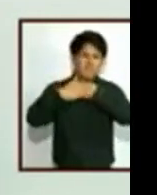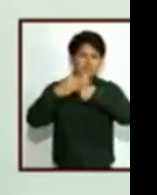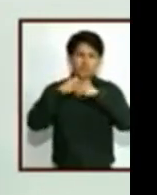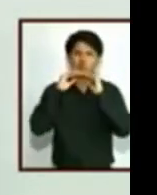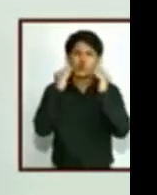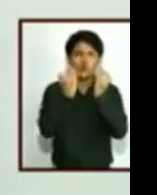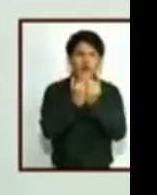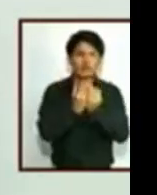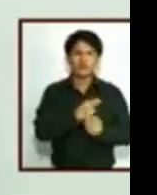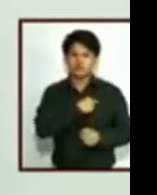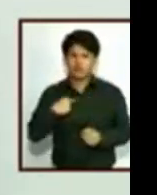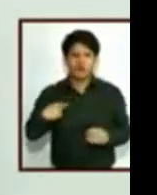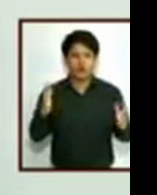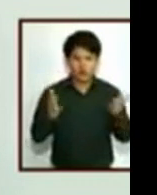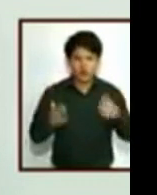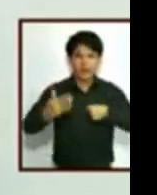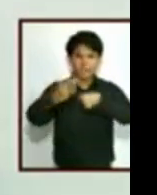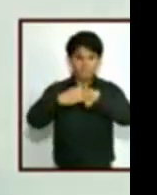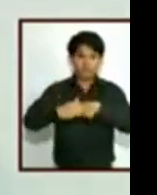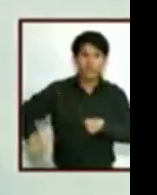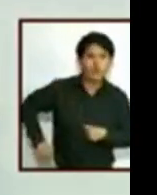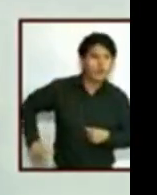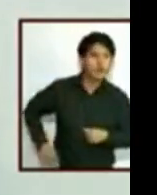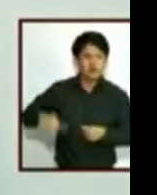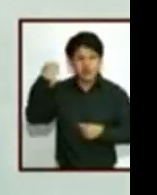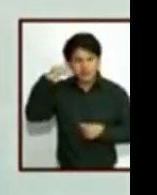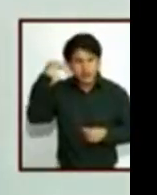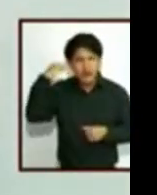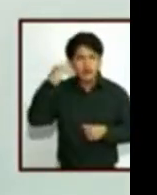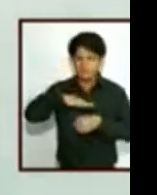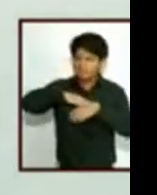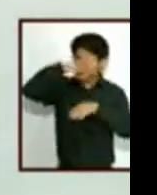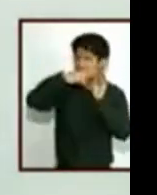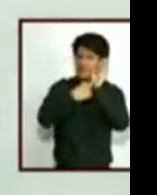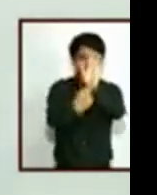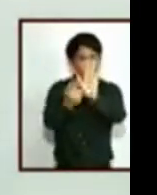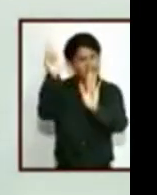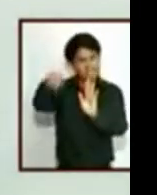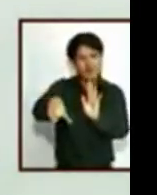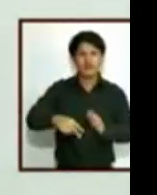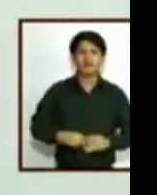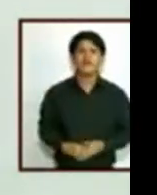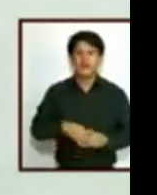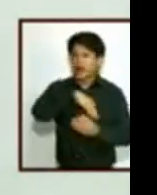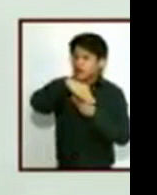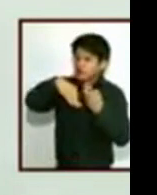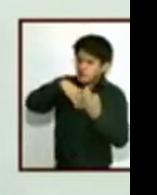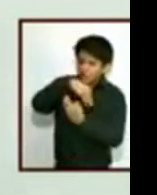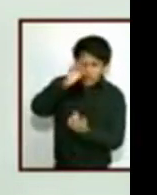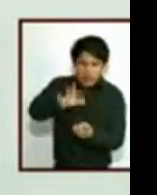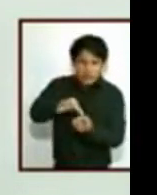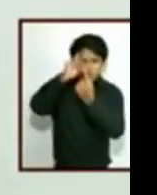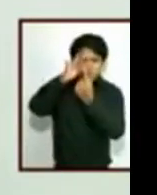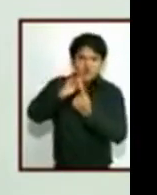Por eso vamos a hacer que el próximo gobierno de Tabasco sea el gobierno más transparente, para que todas las decisiones